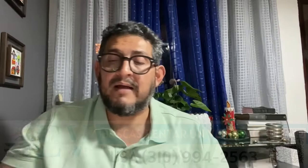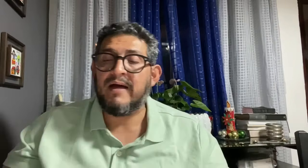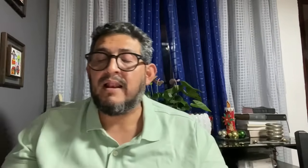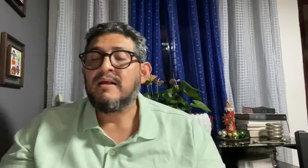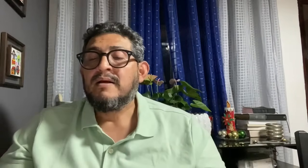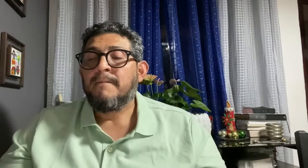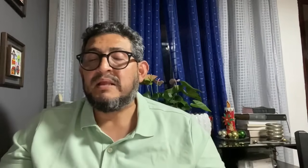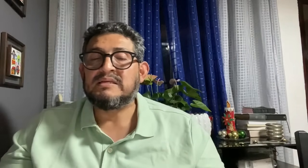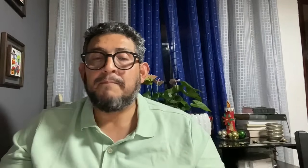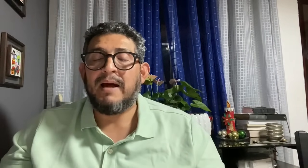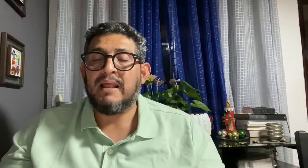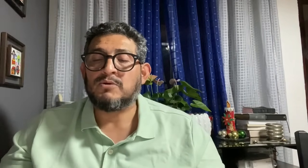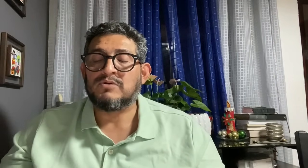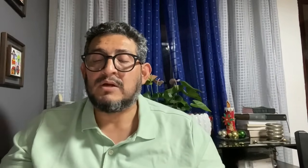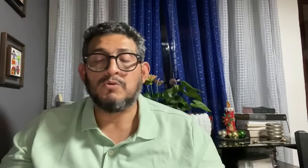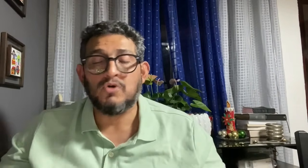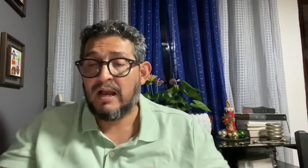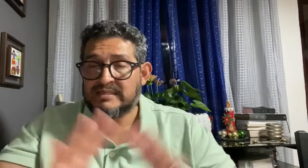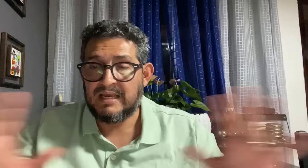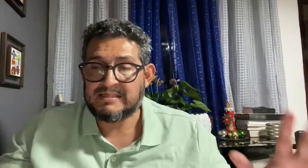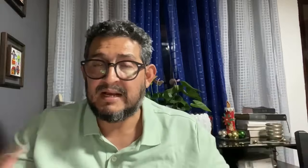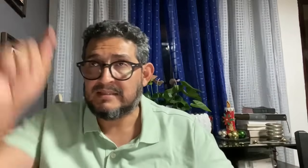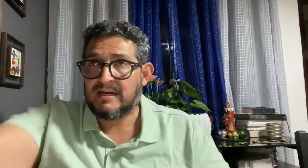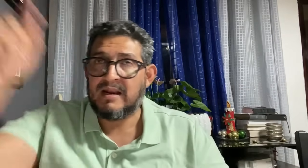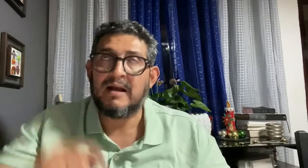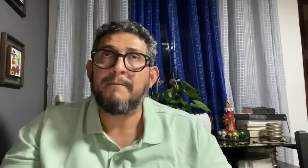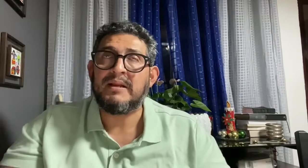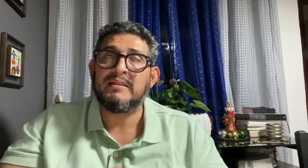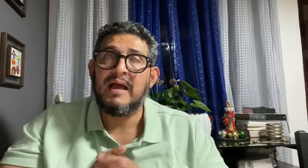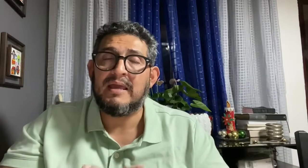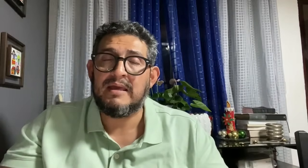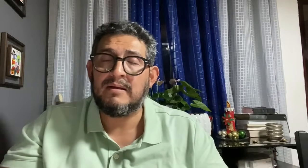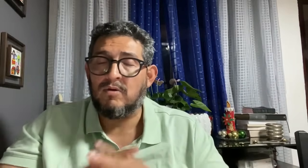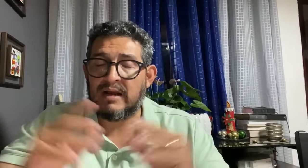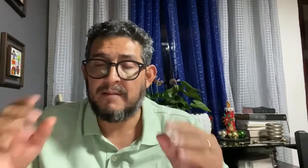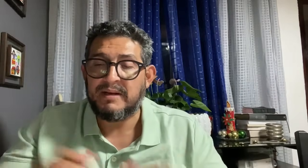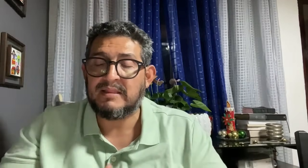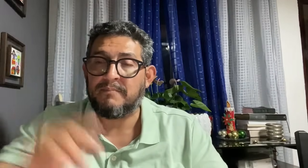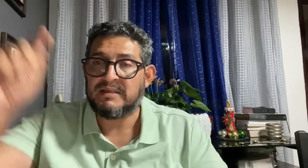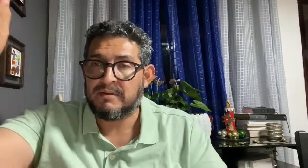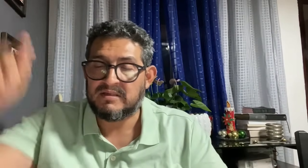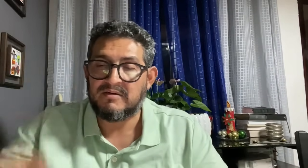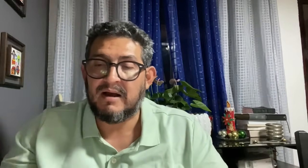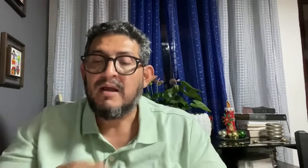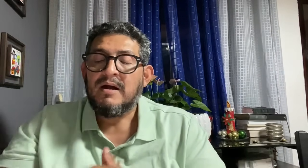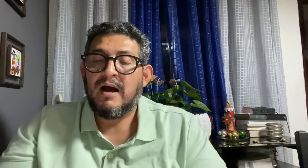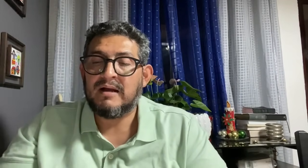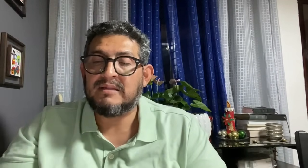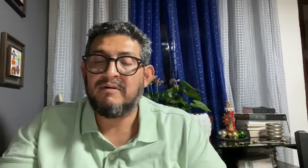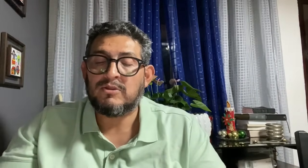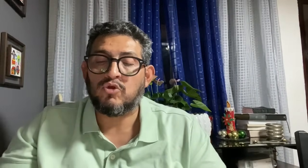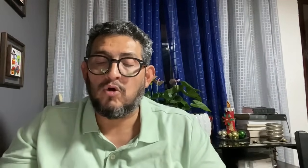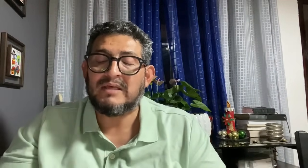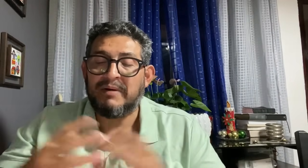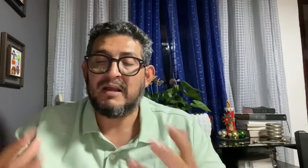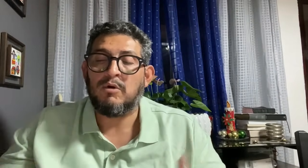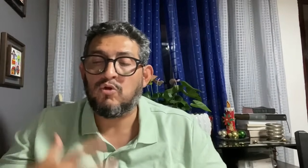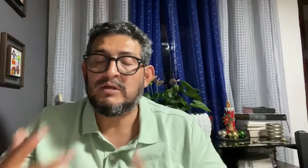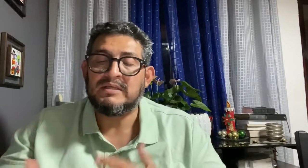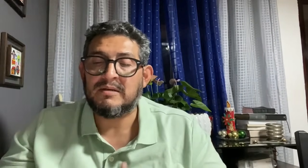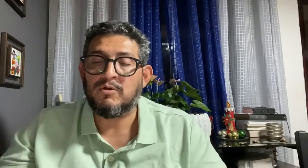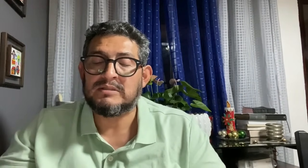al canal principal, las cosas como son, así a secas, darle a la campanita y con la campanita precisamente se van a activar todas